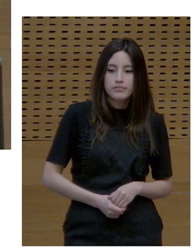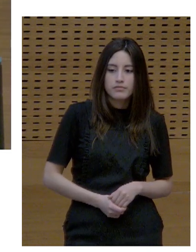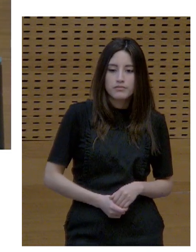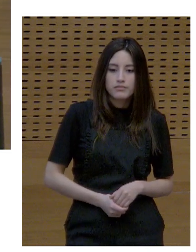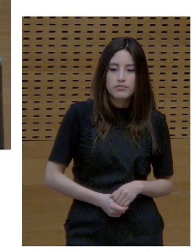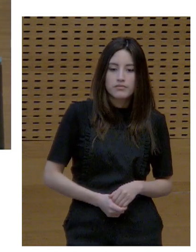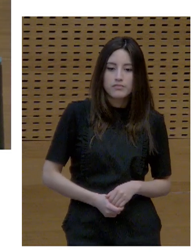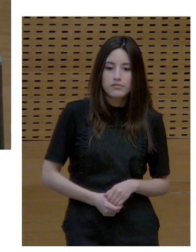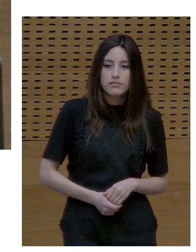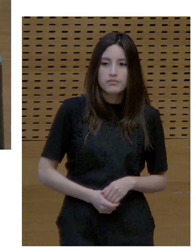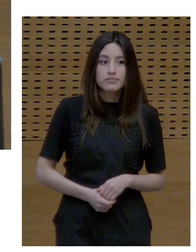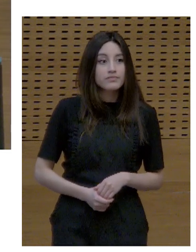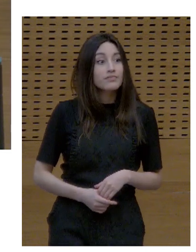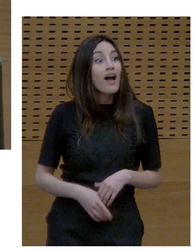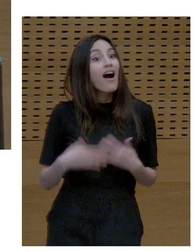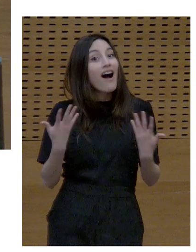Hombre, ha aparecido nuestra directora.